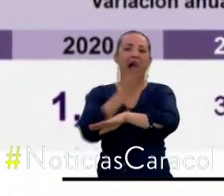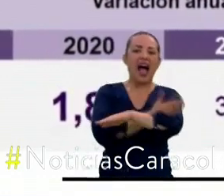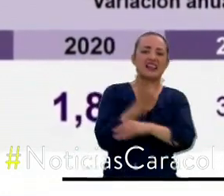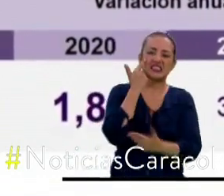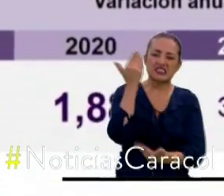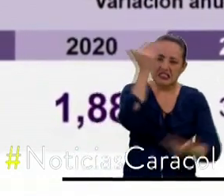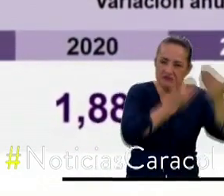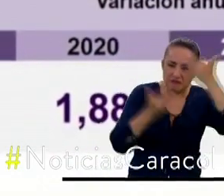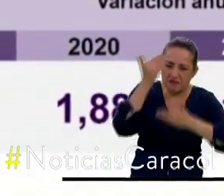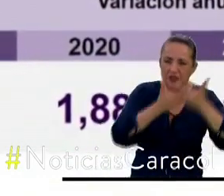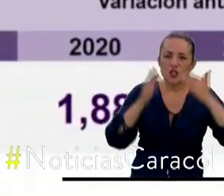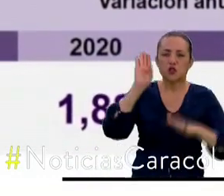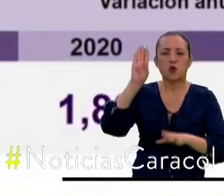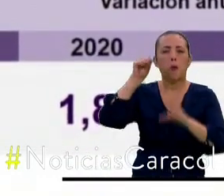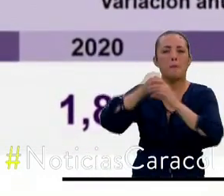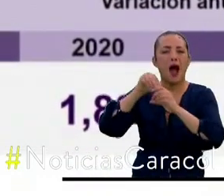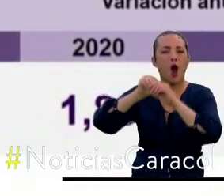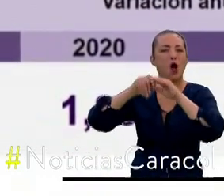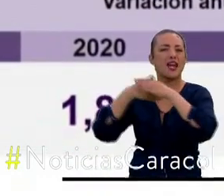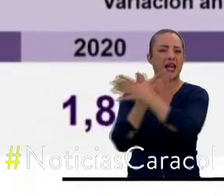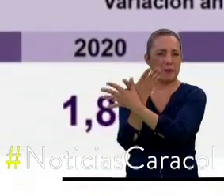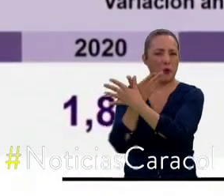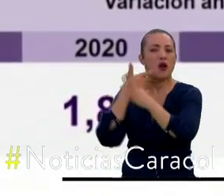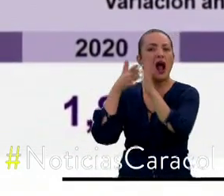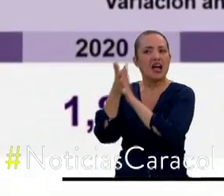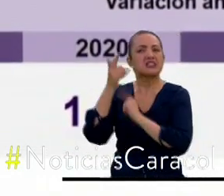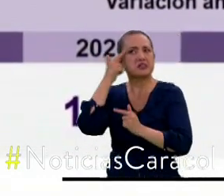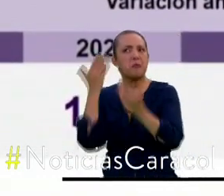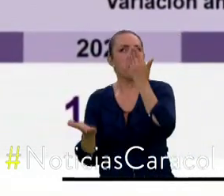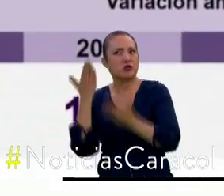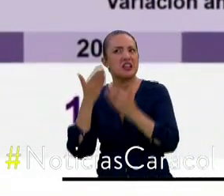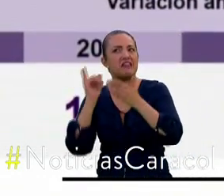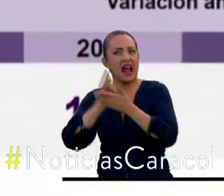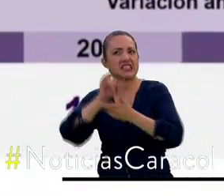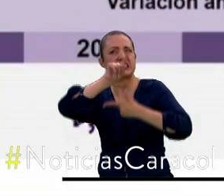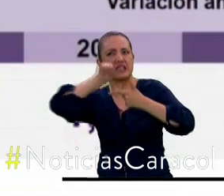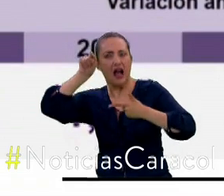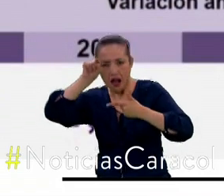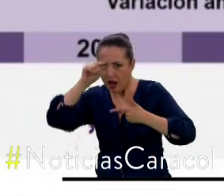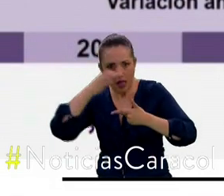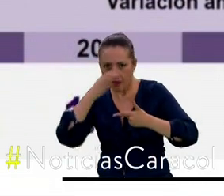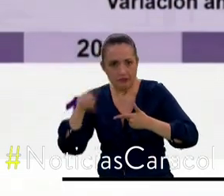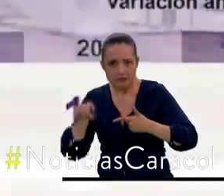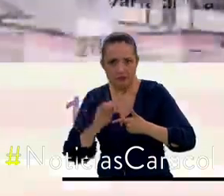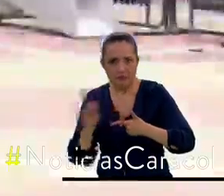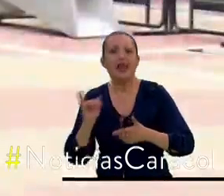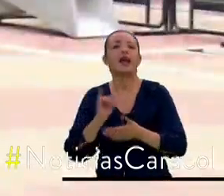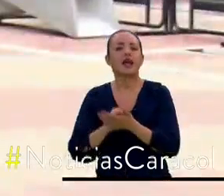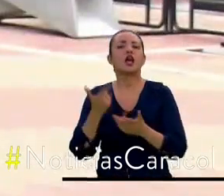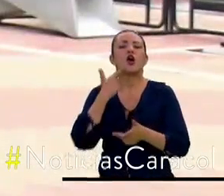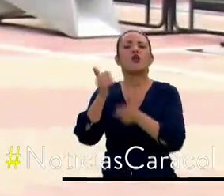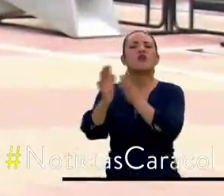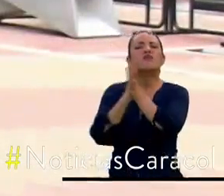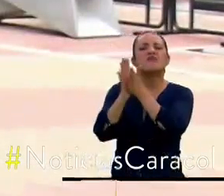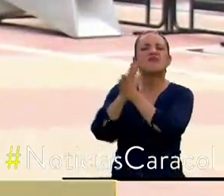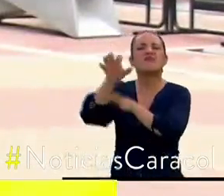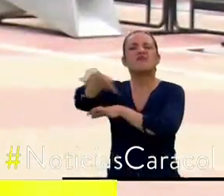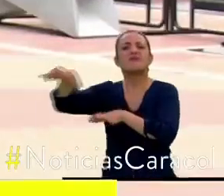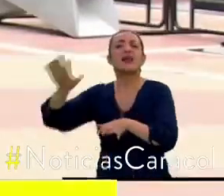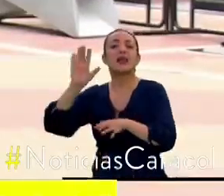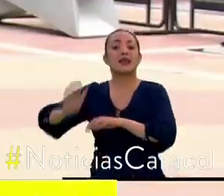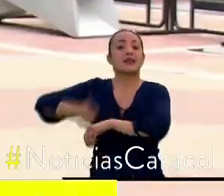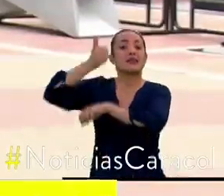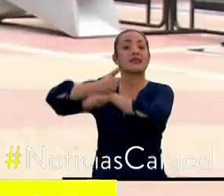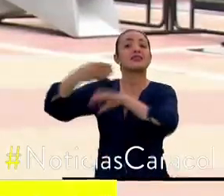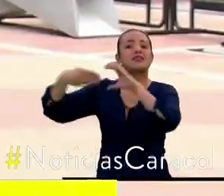analistas económicos del Banco de la República, que se creía era la expectativa de la cifra que se iba a entregar. Pero ¿cuáles sectores explican esta cifra? El director